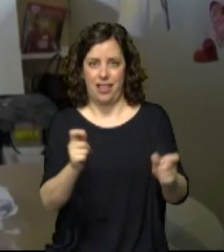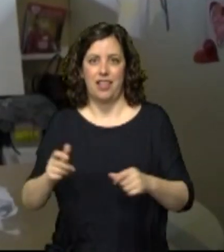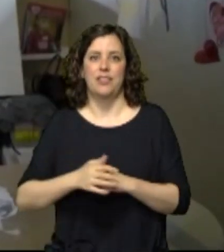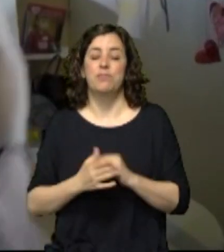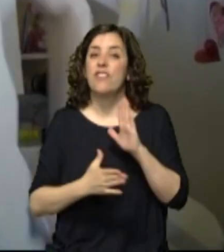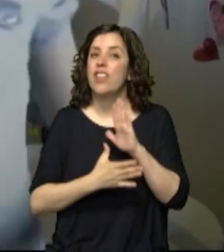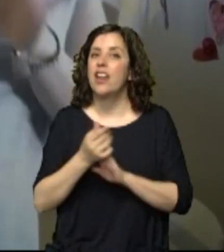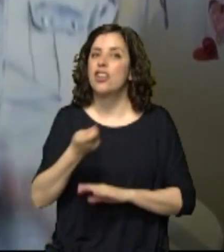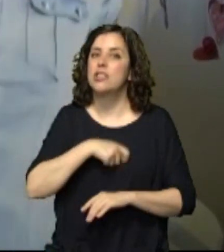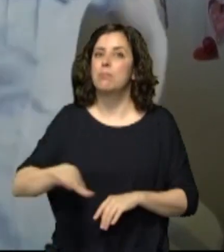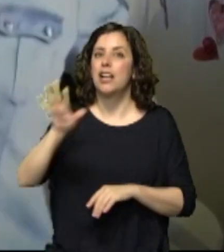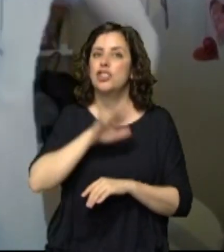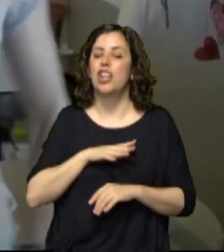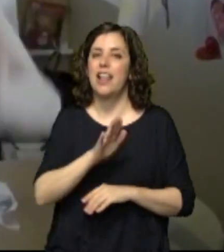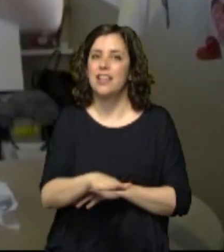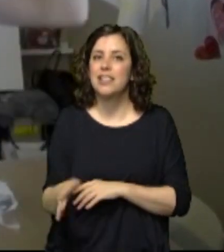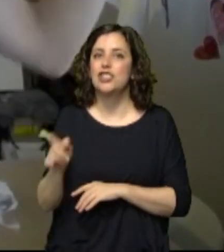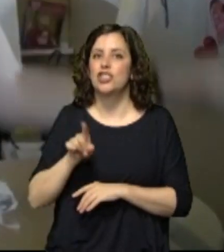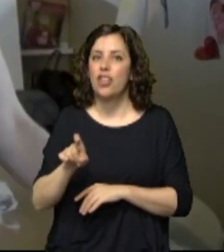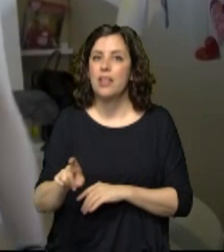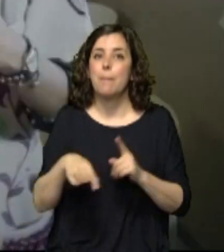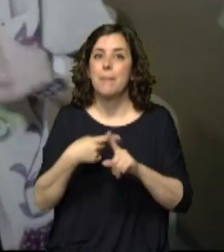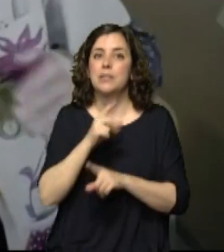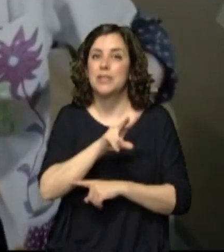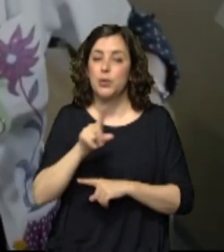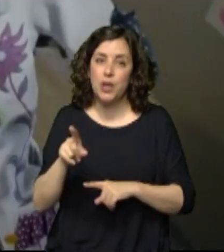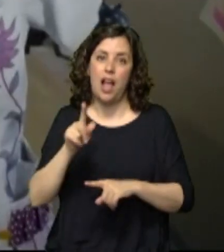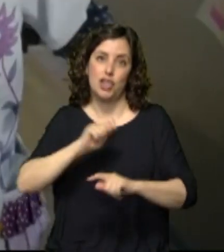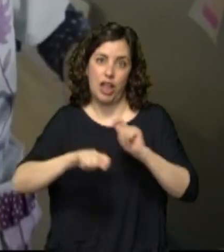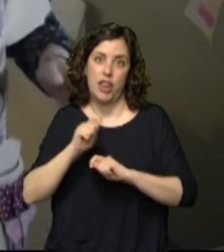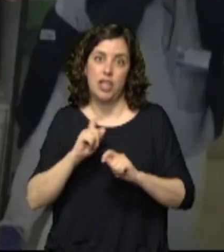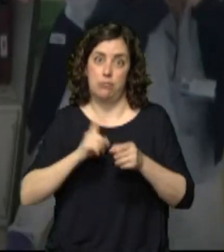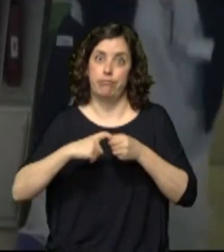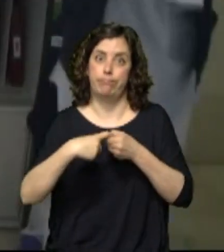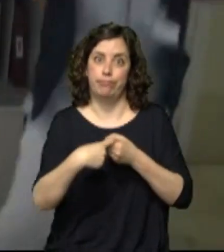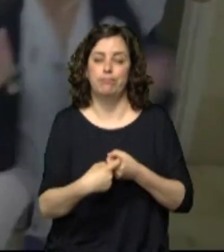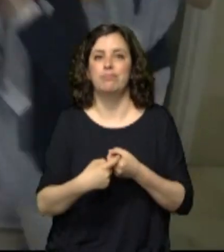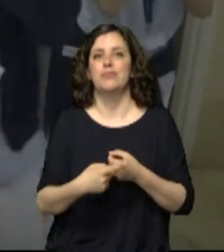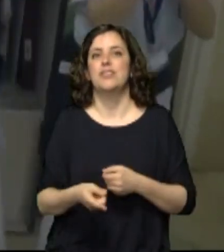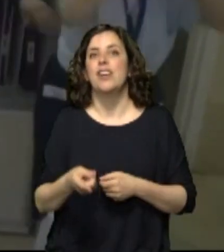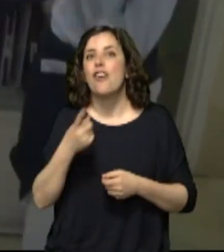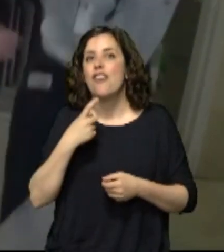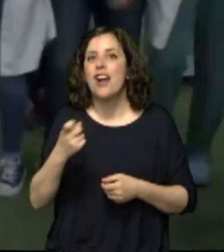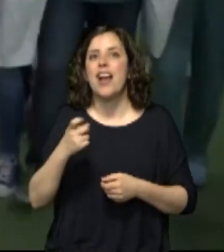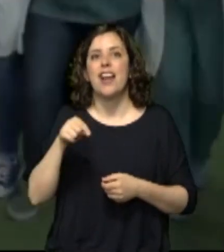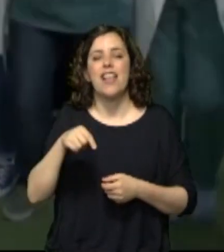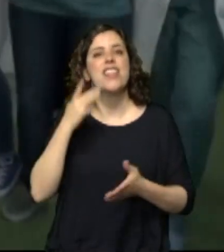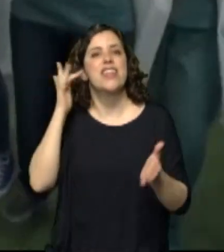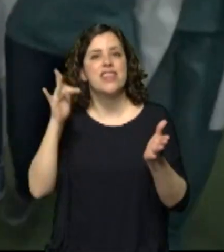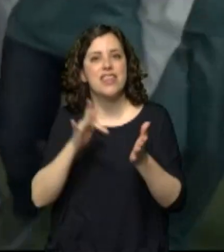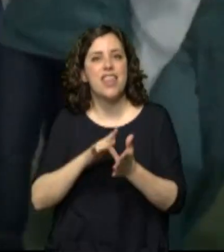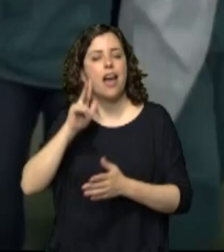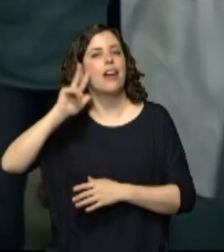Federación Española de Niños con Cáncer y las 21 asociaciones que la integran aspiran a que se reconozca como Día Nacional a través de este vídeo.